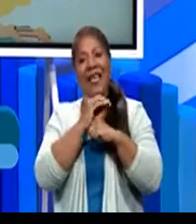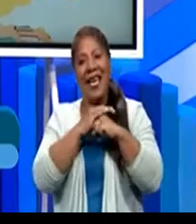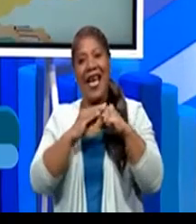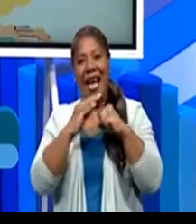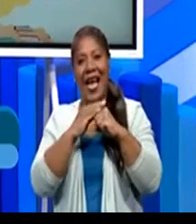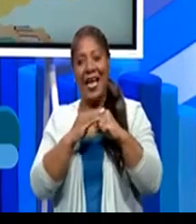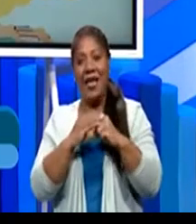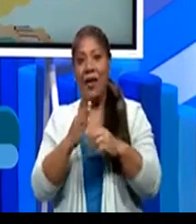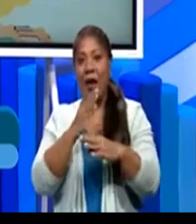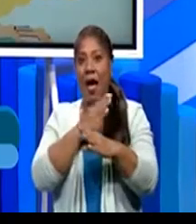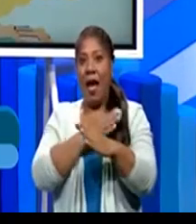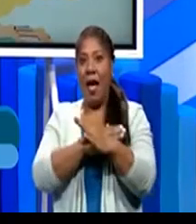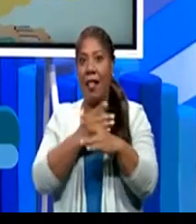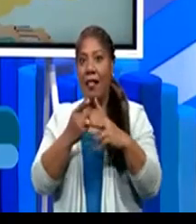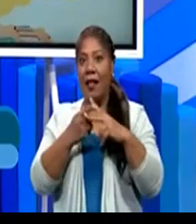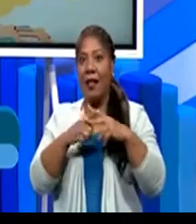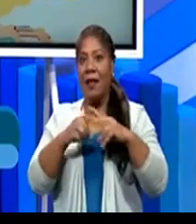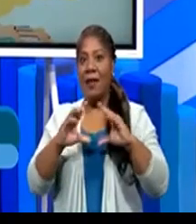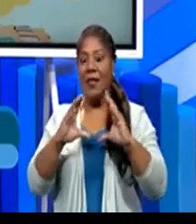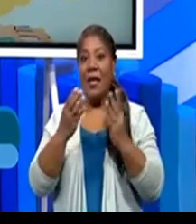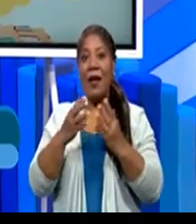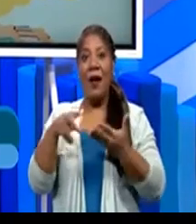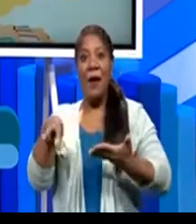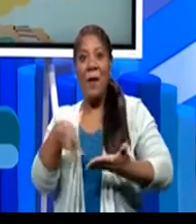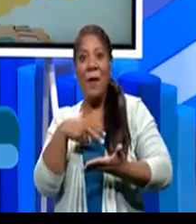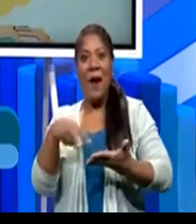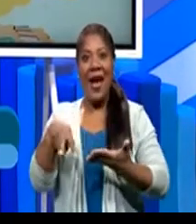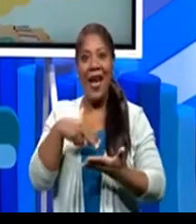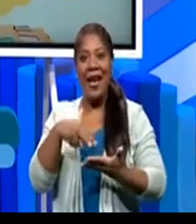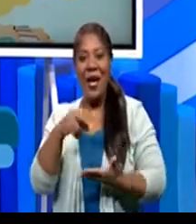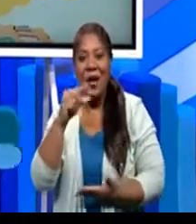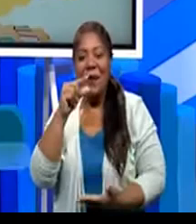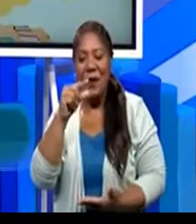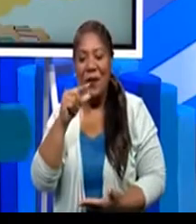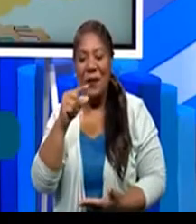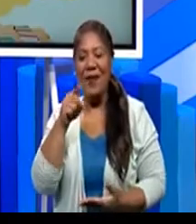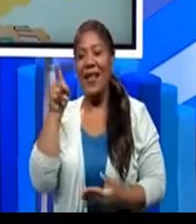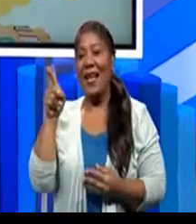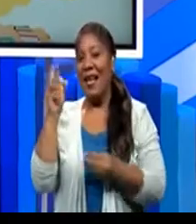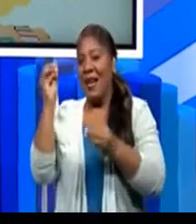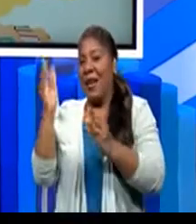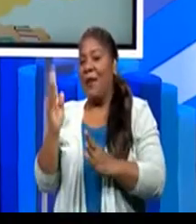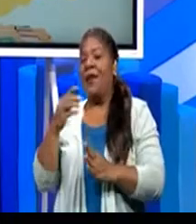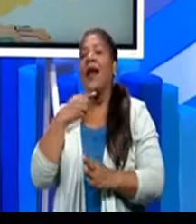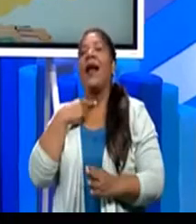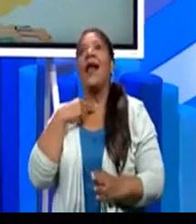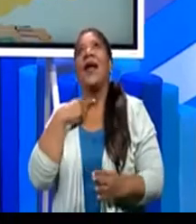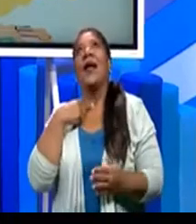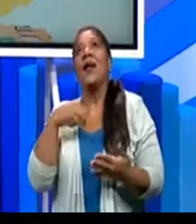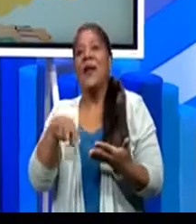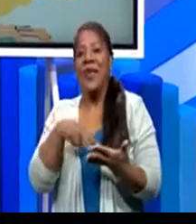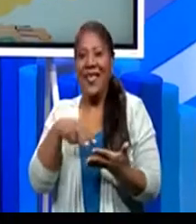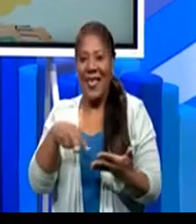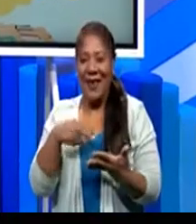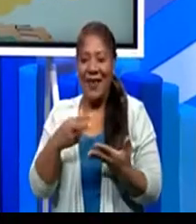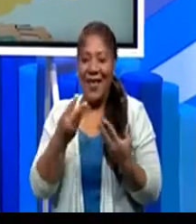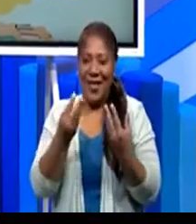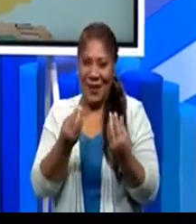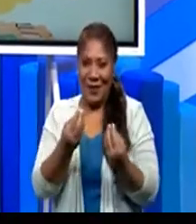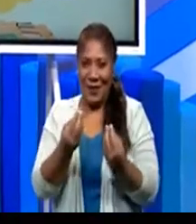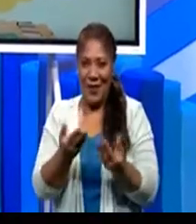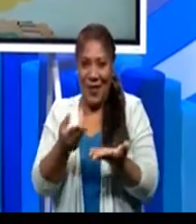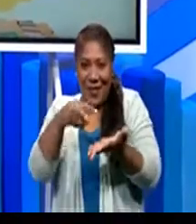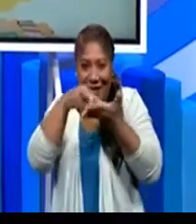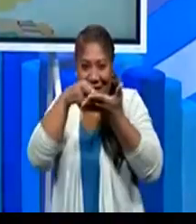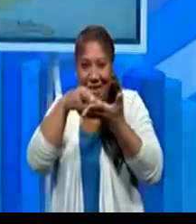parece si antes de iniciar nuestra clase bailamos un poquito? ¿Les parece? Ustedes saben que a mí me gusta empezar mi clase así. Vamos a bailar un